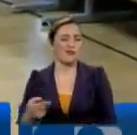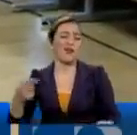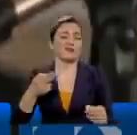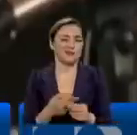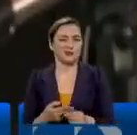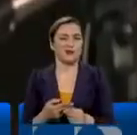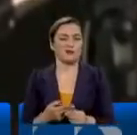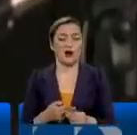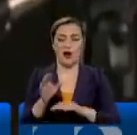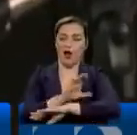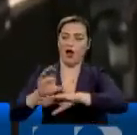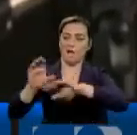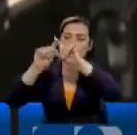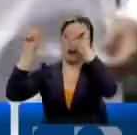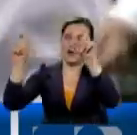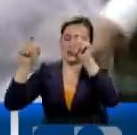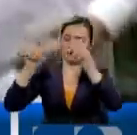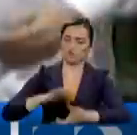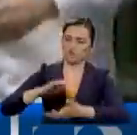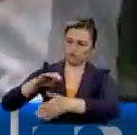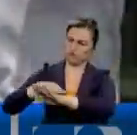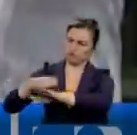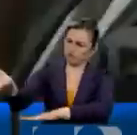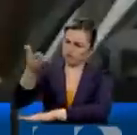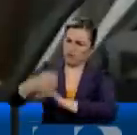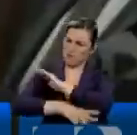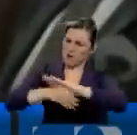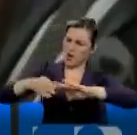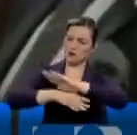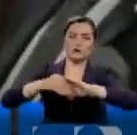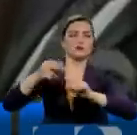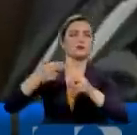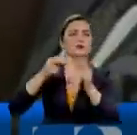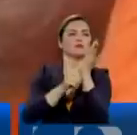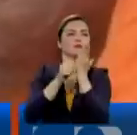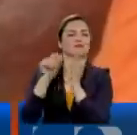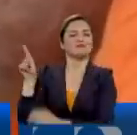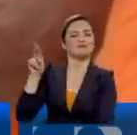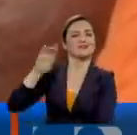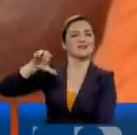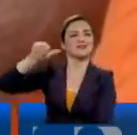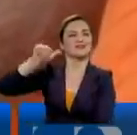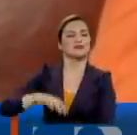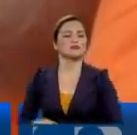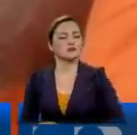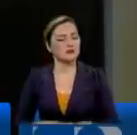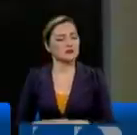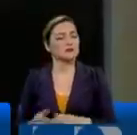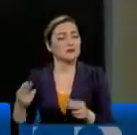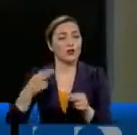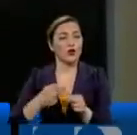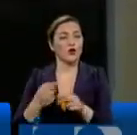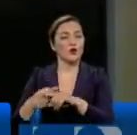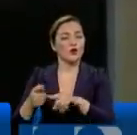la cuestionada entrega del campo Singe al consorcio DGC. Es el caso del exministro Carlos Pareja Yanuseli, cuya participación